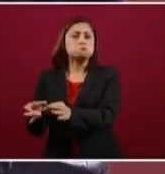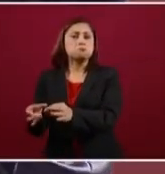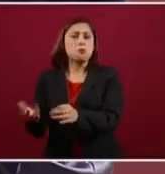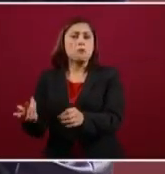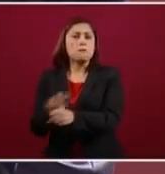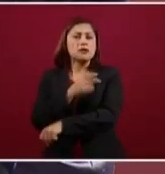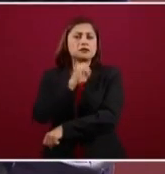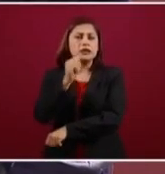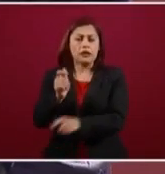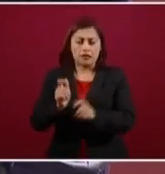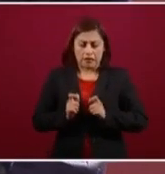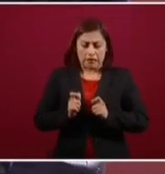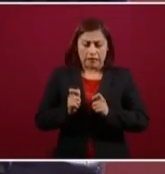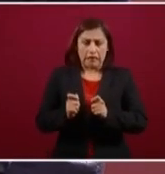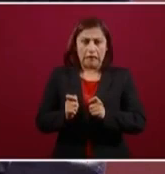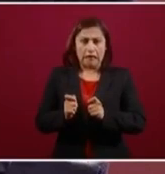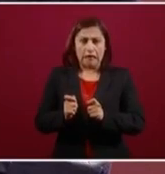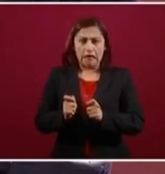estas